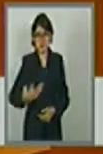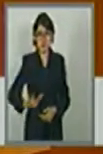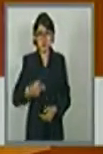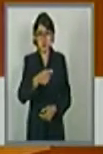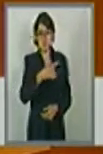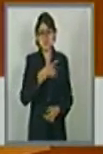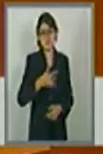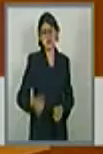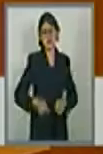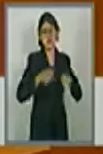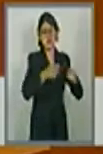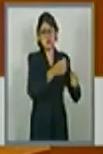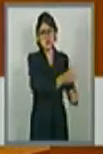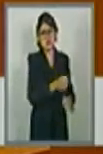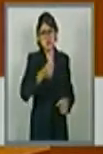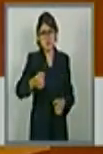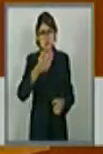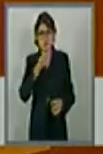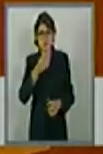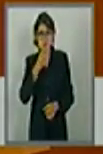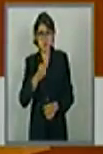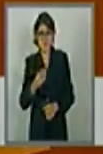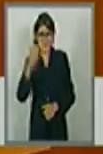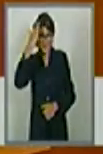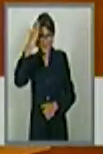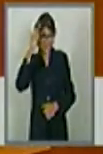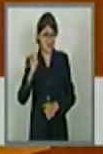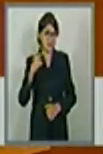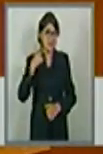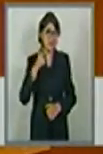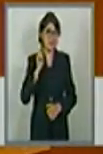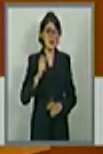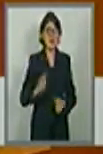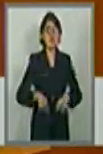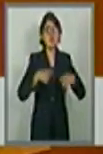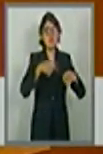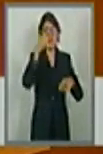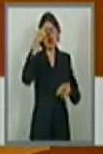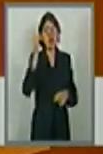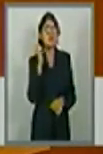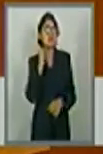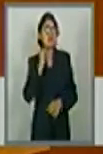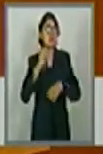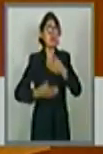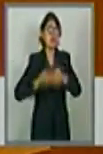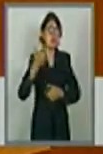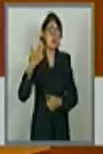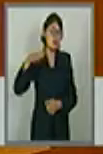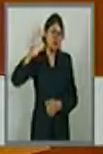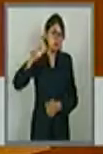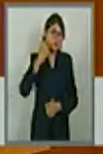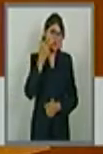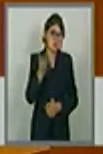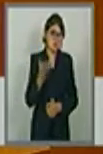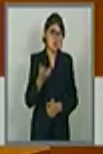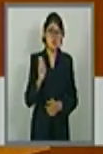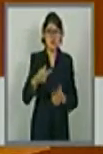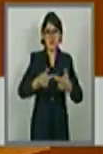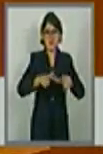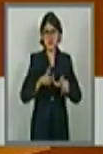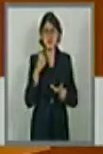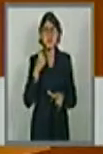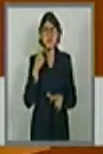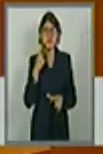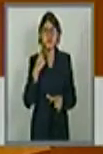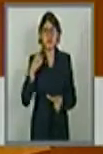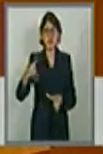haya colocado al ex líder minero en la lista de candidatos plurinominales al Senado de la República, por uno de los partidos que